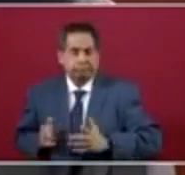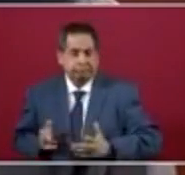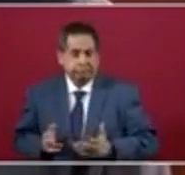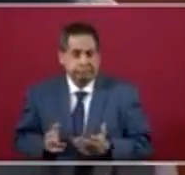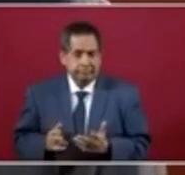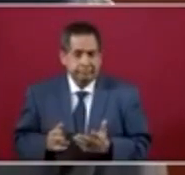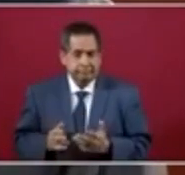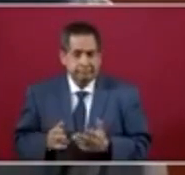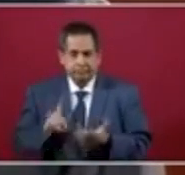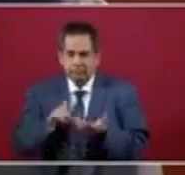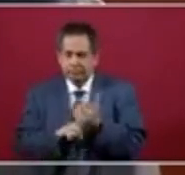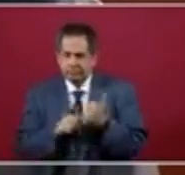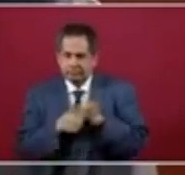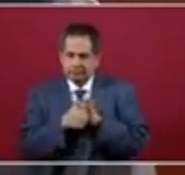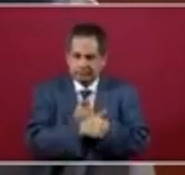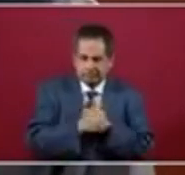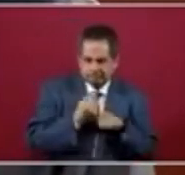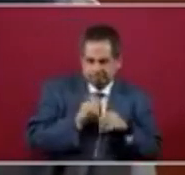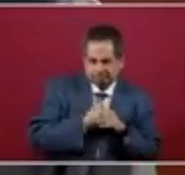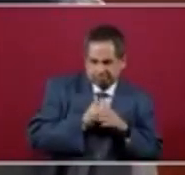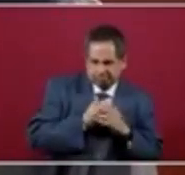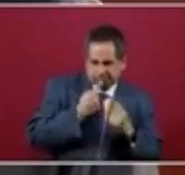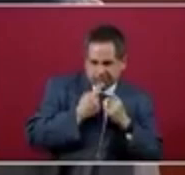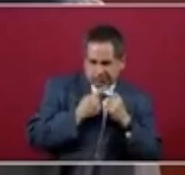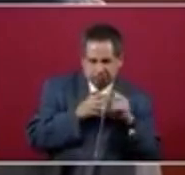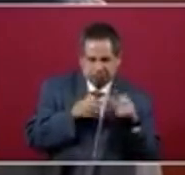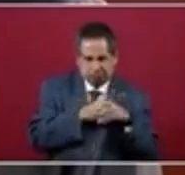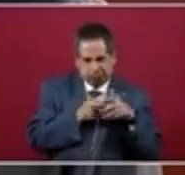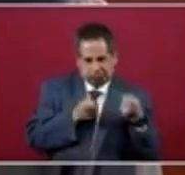en los sótanos del poder.